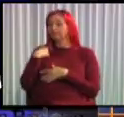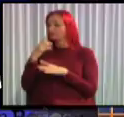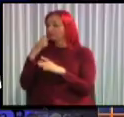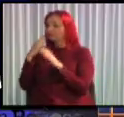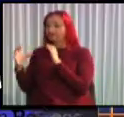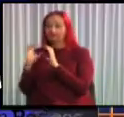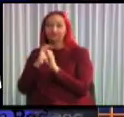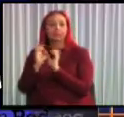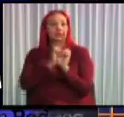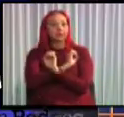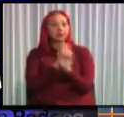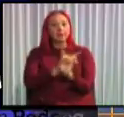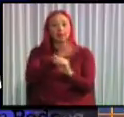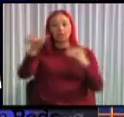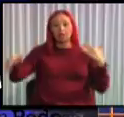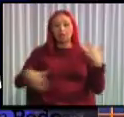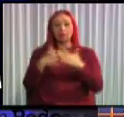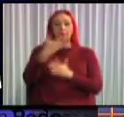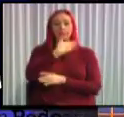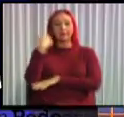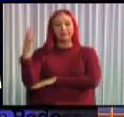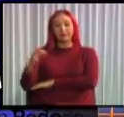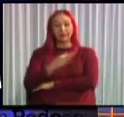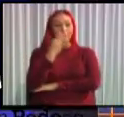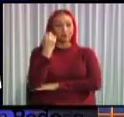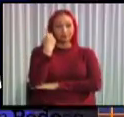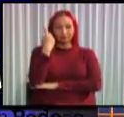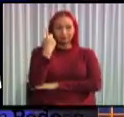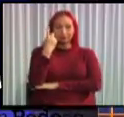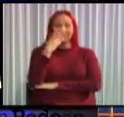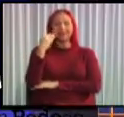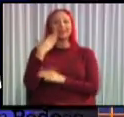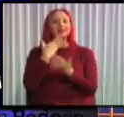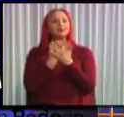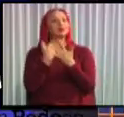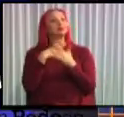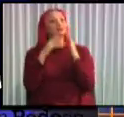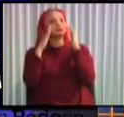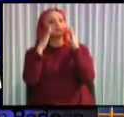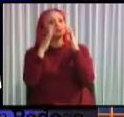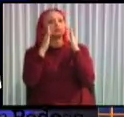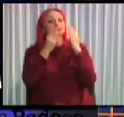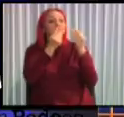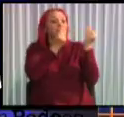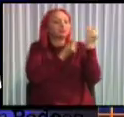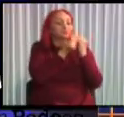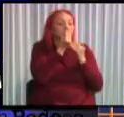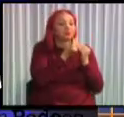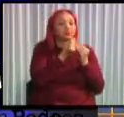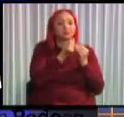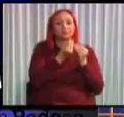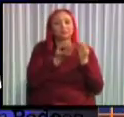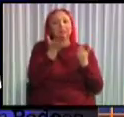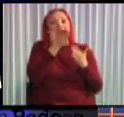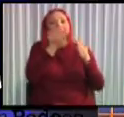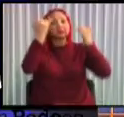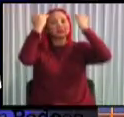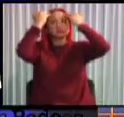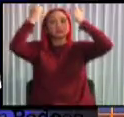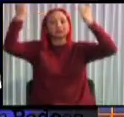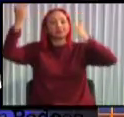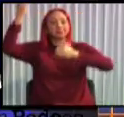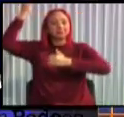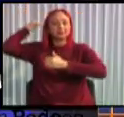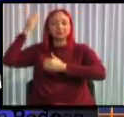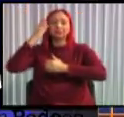comunican, pero manejan todo de la mejor manera, ¿verdad? Y entonces nos dedicamos a comer y tal vez aquellas ideas de nuestras